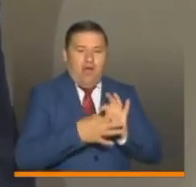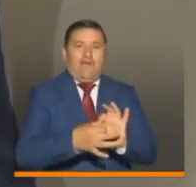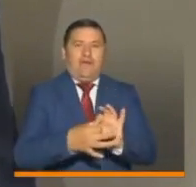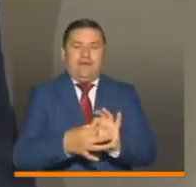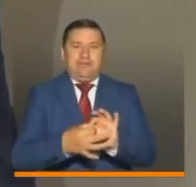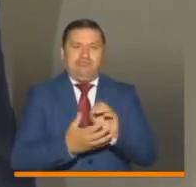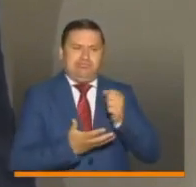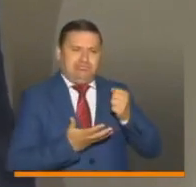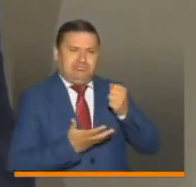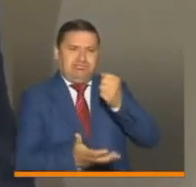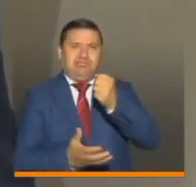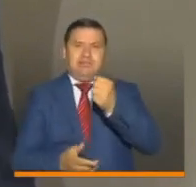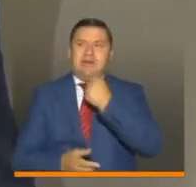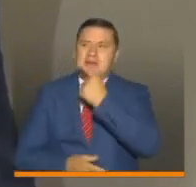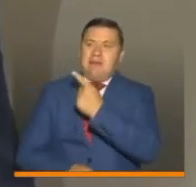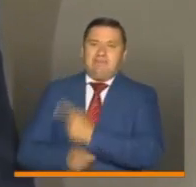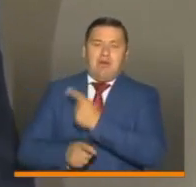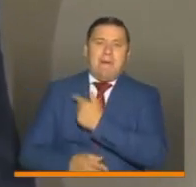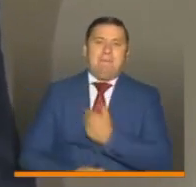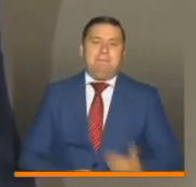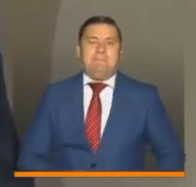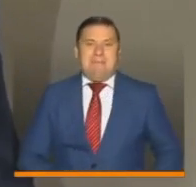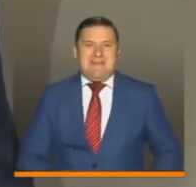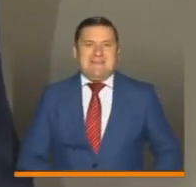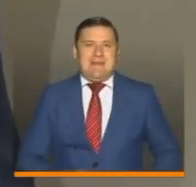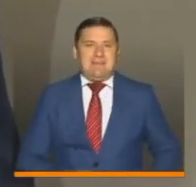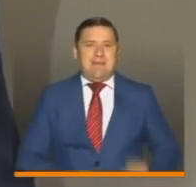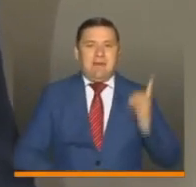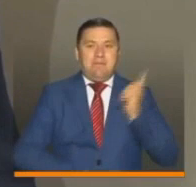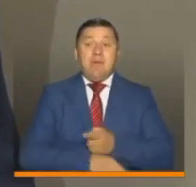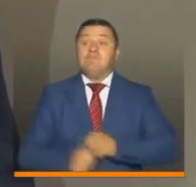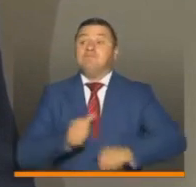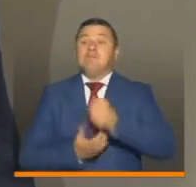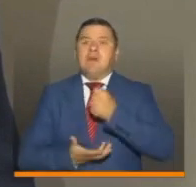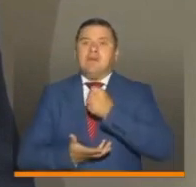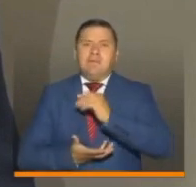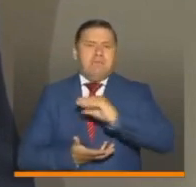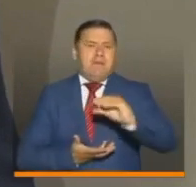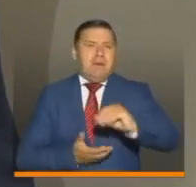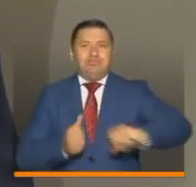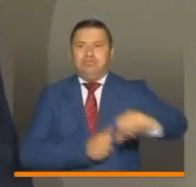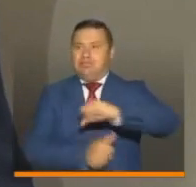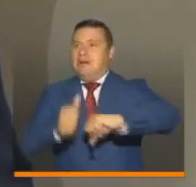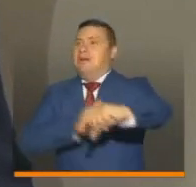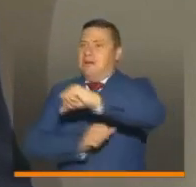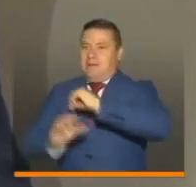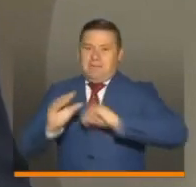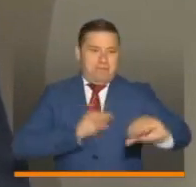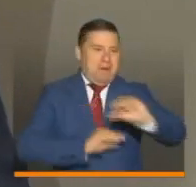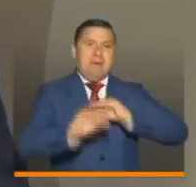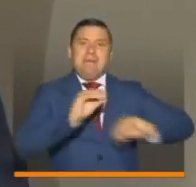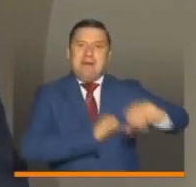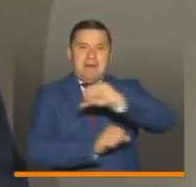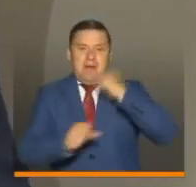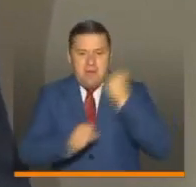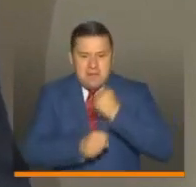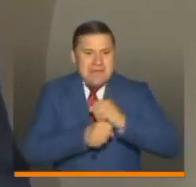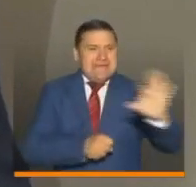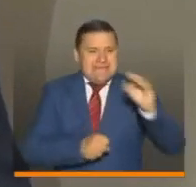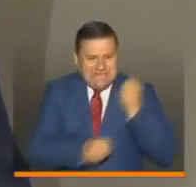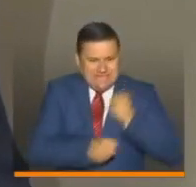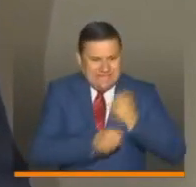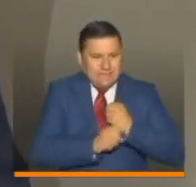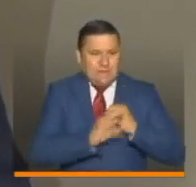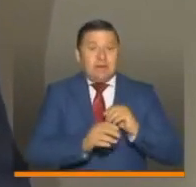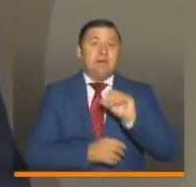énfasis en inversión, como lo decía el presidente, en inversión que genera empleo, en inversión que es intensiva en mano de obra. En cada